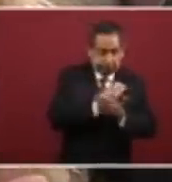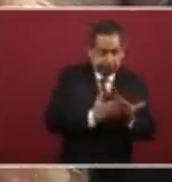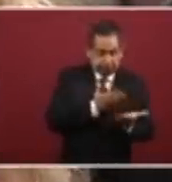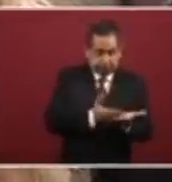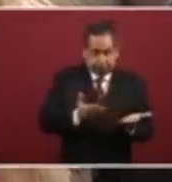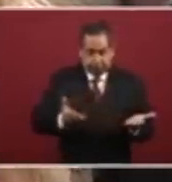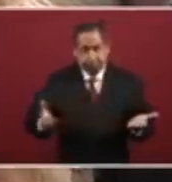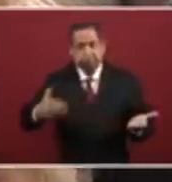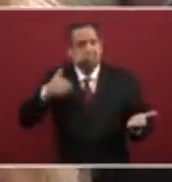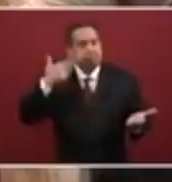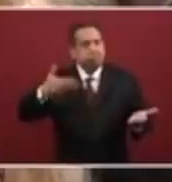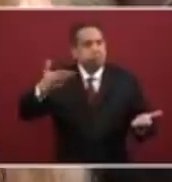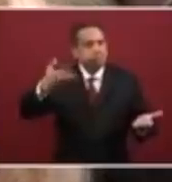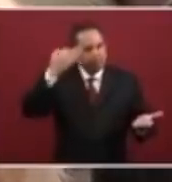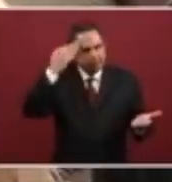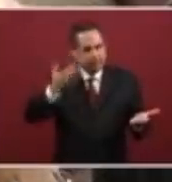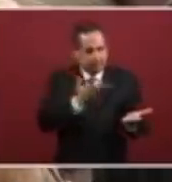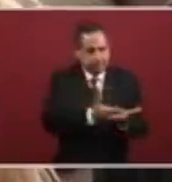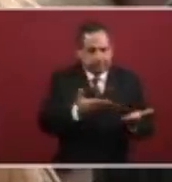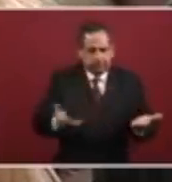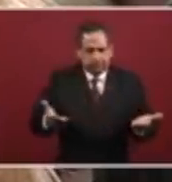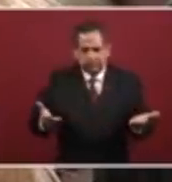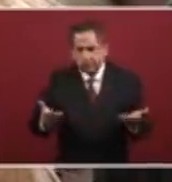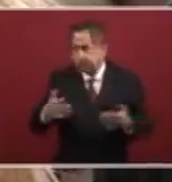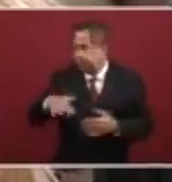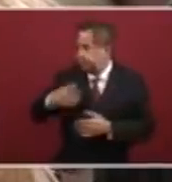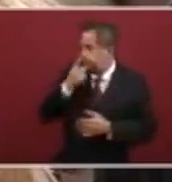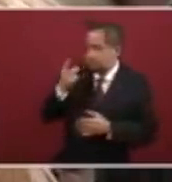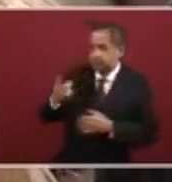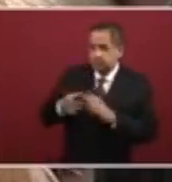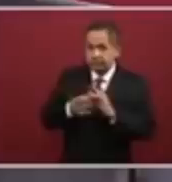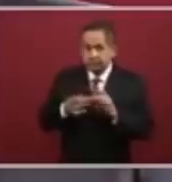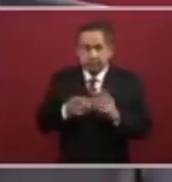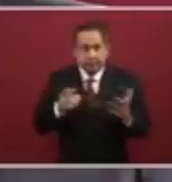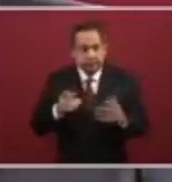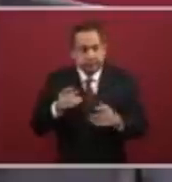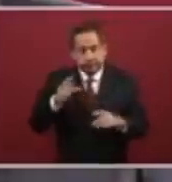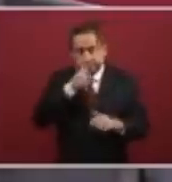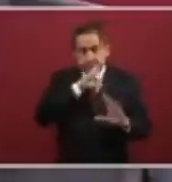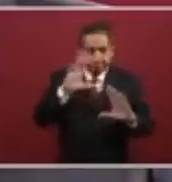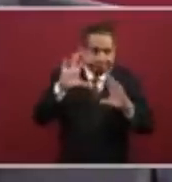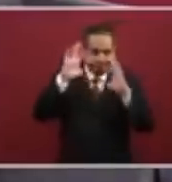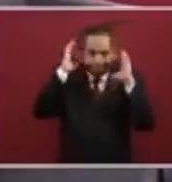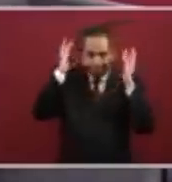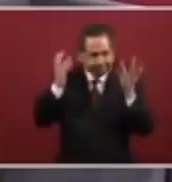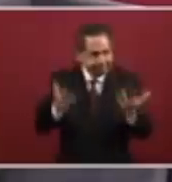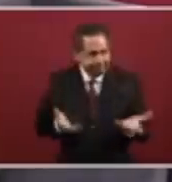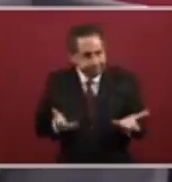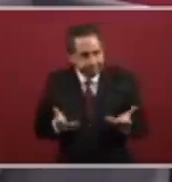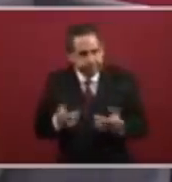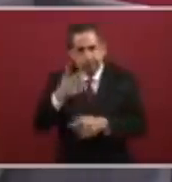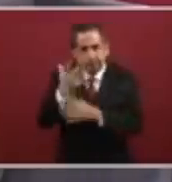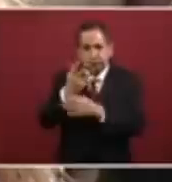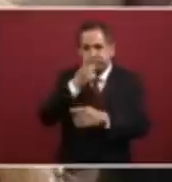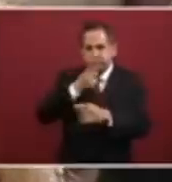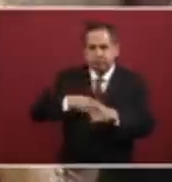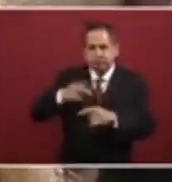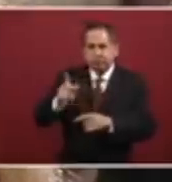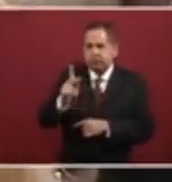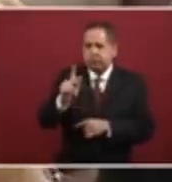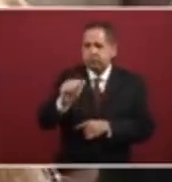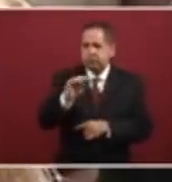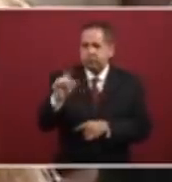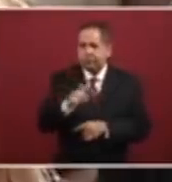y todo, pues que es aventurado, como dice la compañera, en el sentido de que, usted mismo lo dijo, Pemex no ha hecho